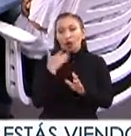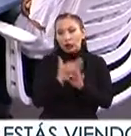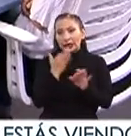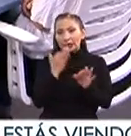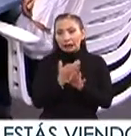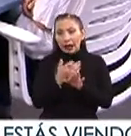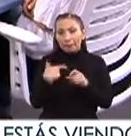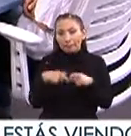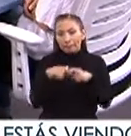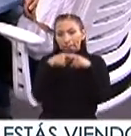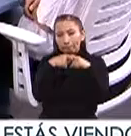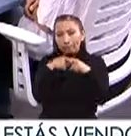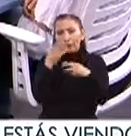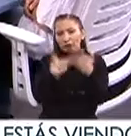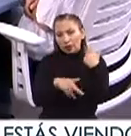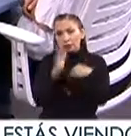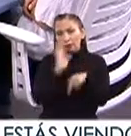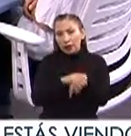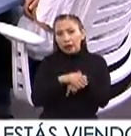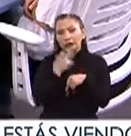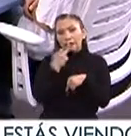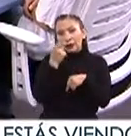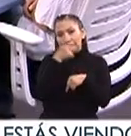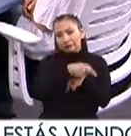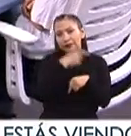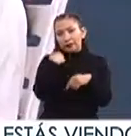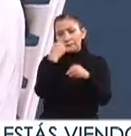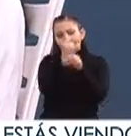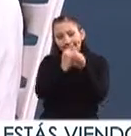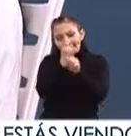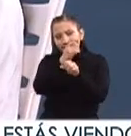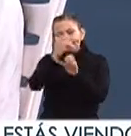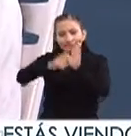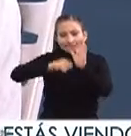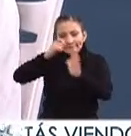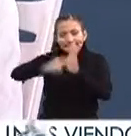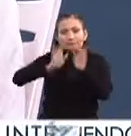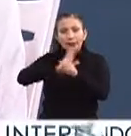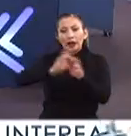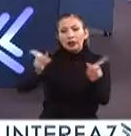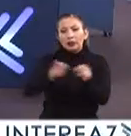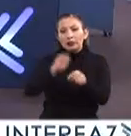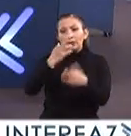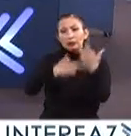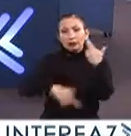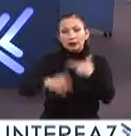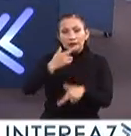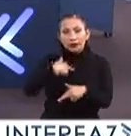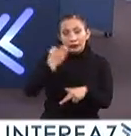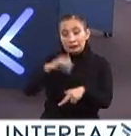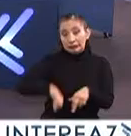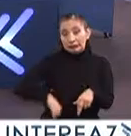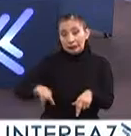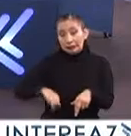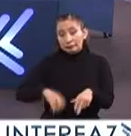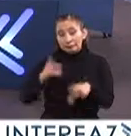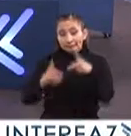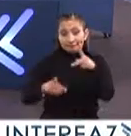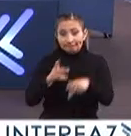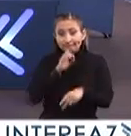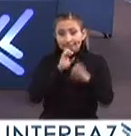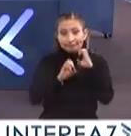que hacer una breve pausa, pero regresamos para seguir hablando de este documental, la participación en film. Vamos a hacer una pausa, regresamos con esta interesante